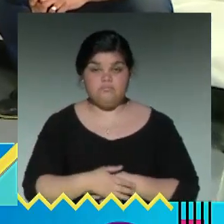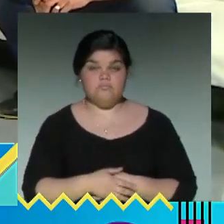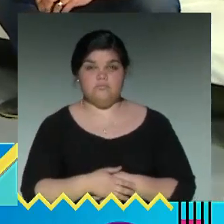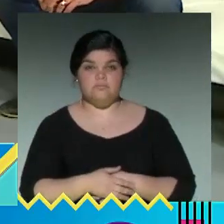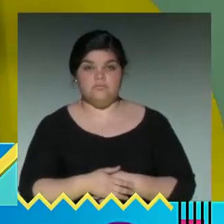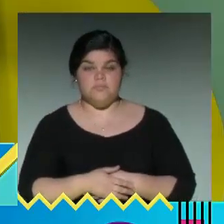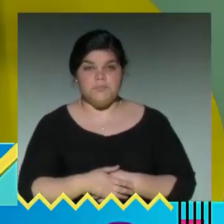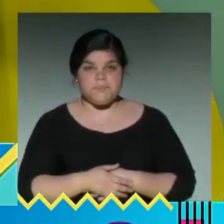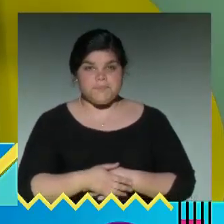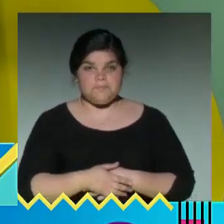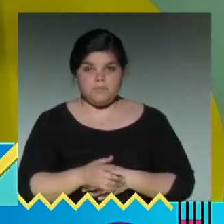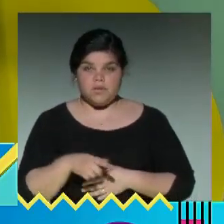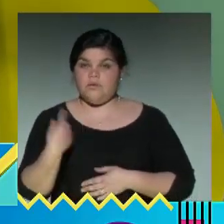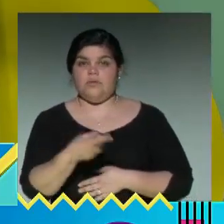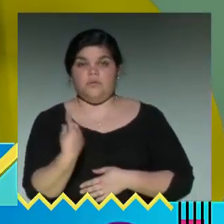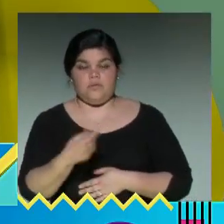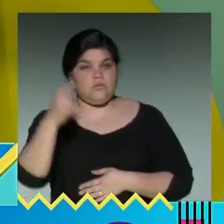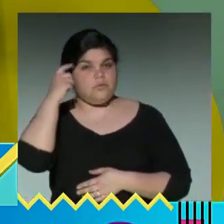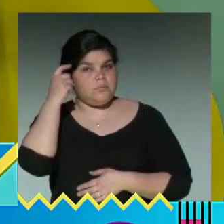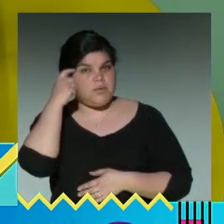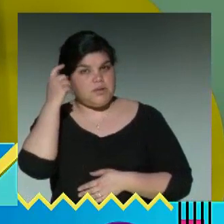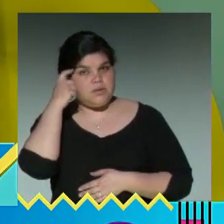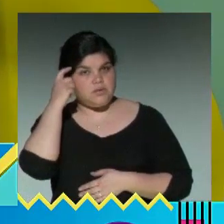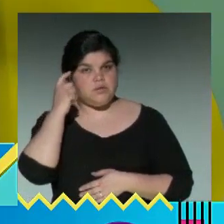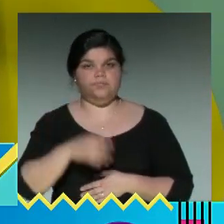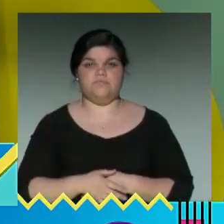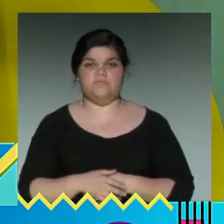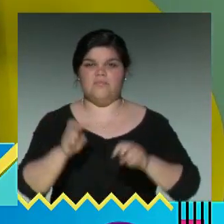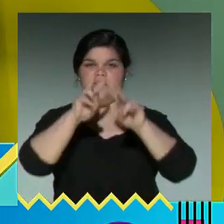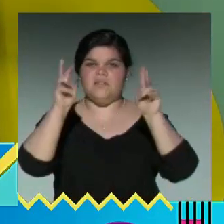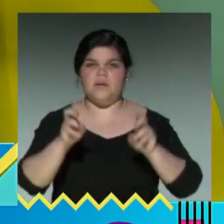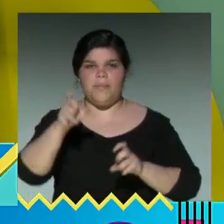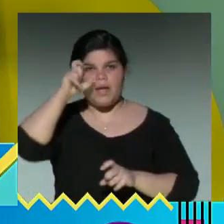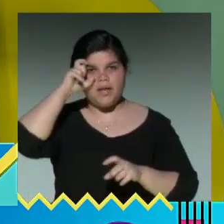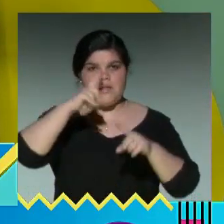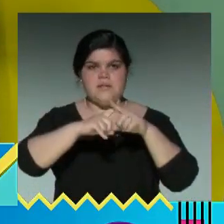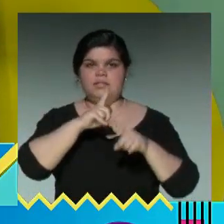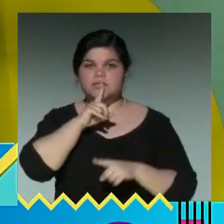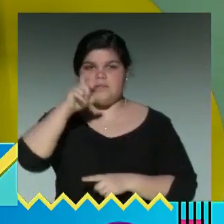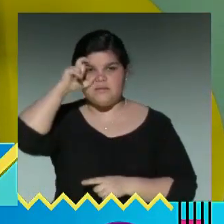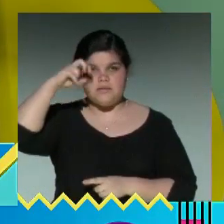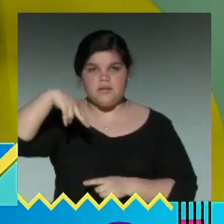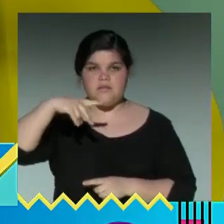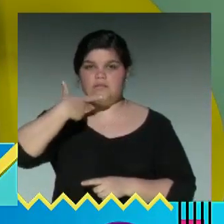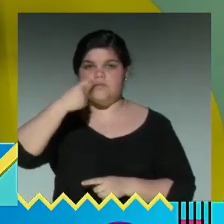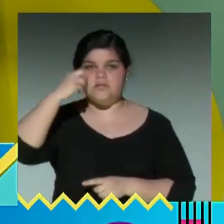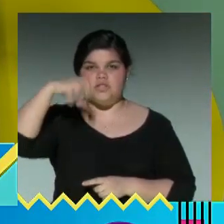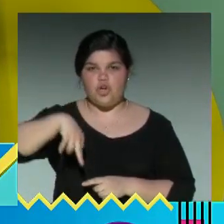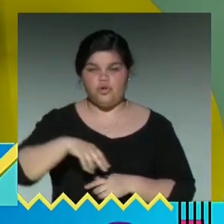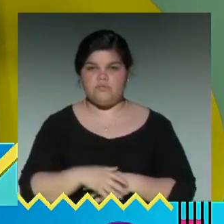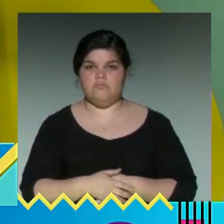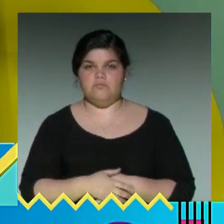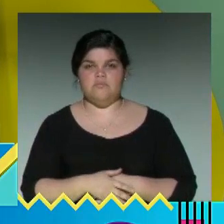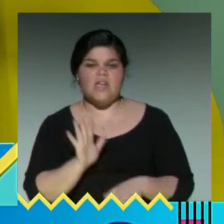básicamente podemos pensar la extensión como el vínculo que